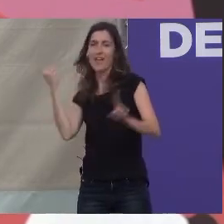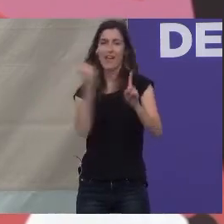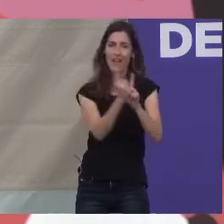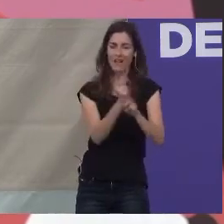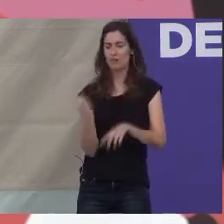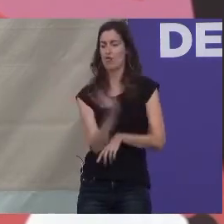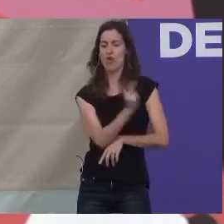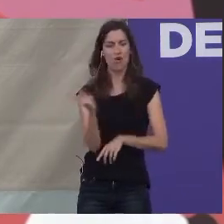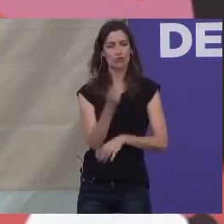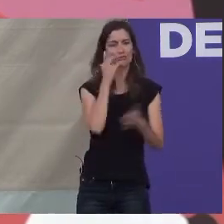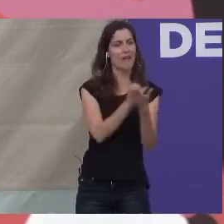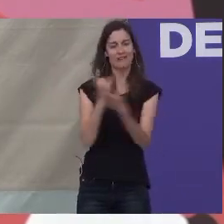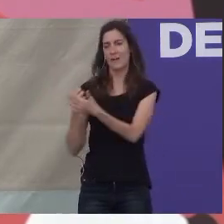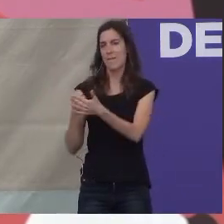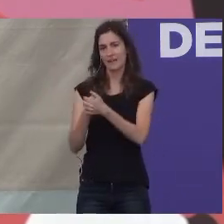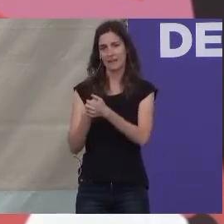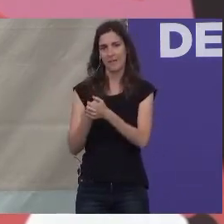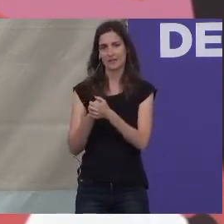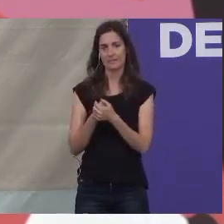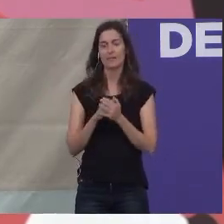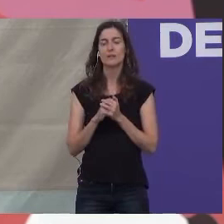denuncia. Y por último, porque